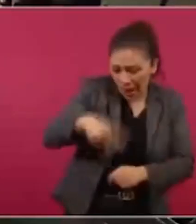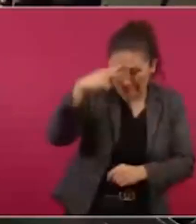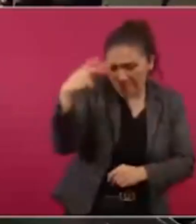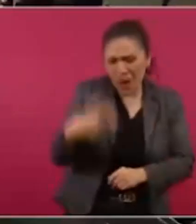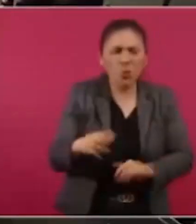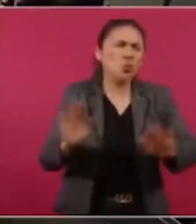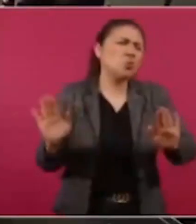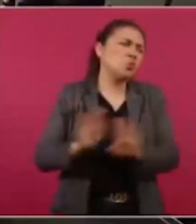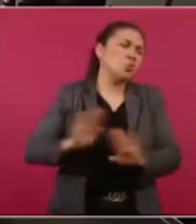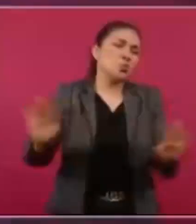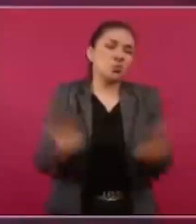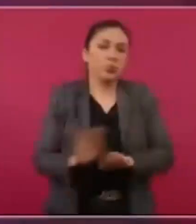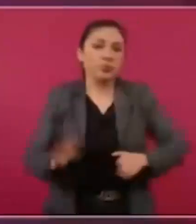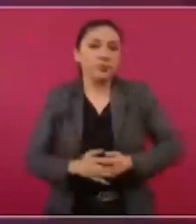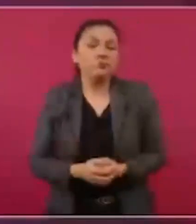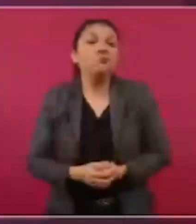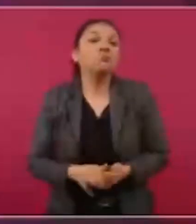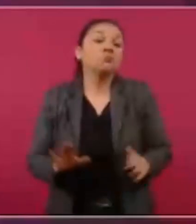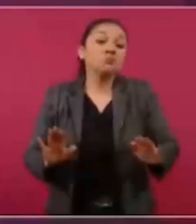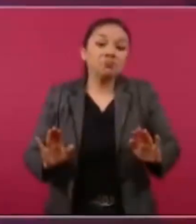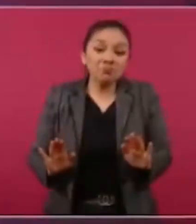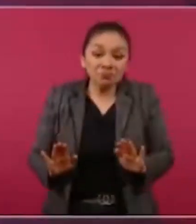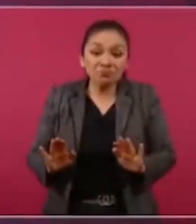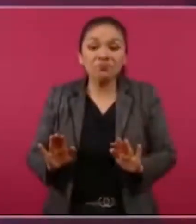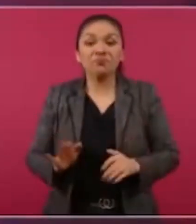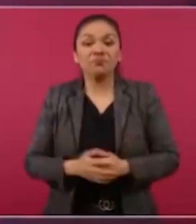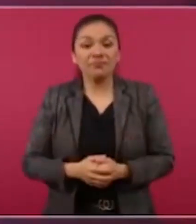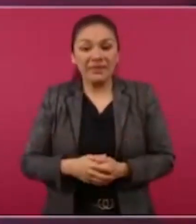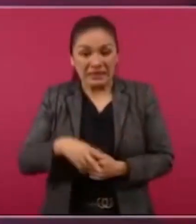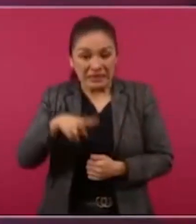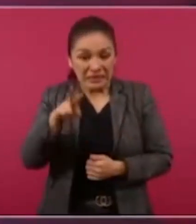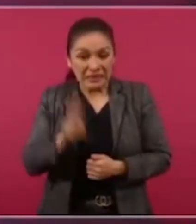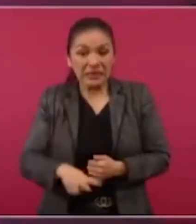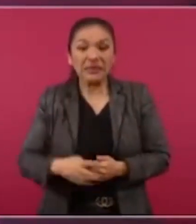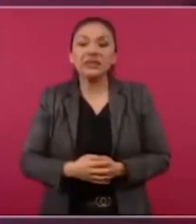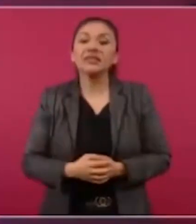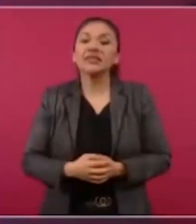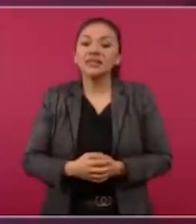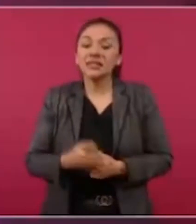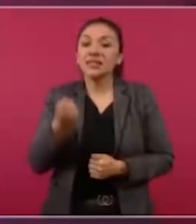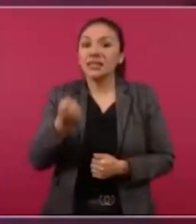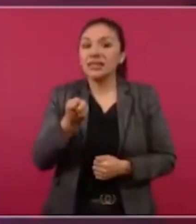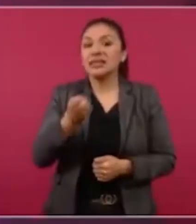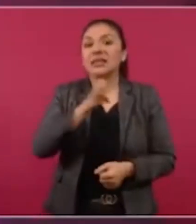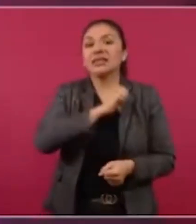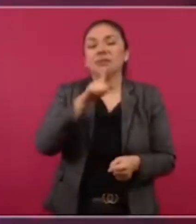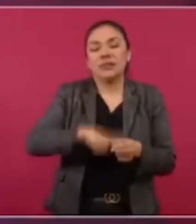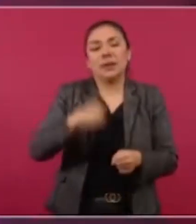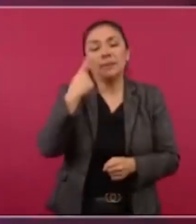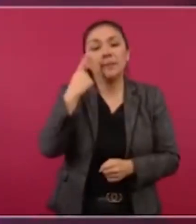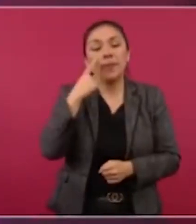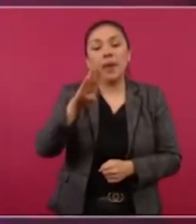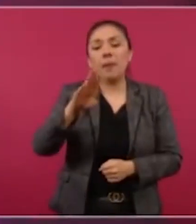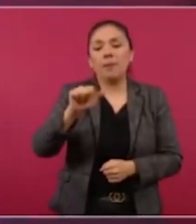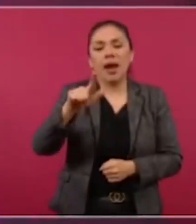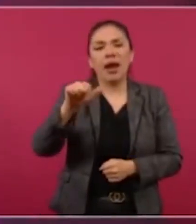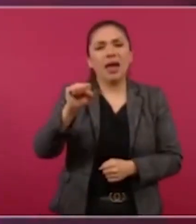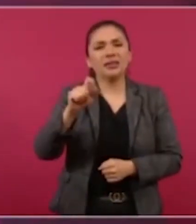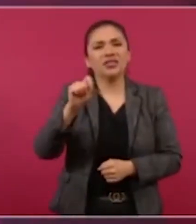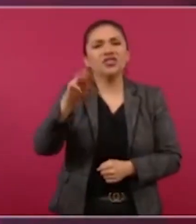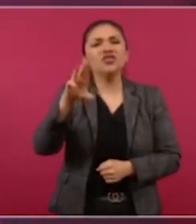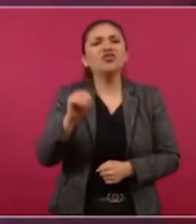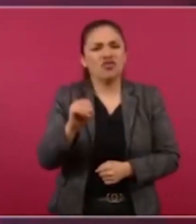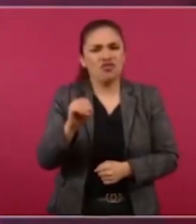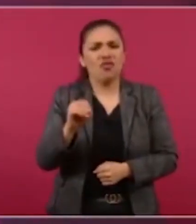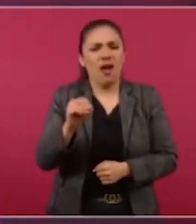antes que en efecto le daba gripa en Estados Unidos y aquí nos daba pulmonía externo ahora es al revés allá pueden quebrar los bancos como